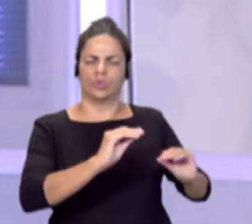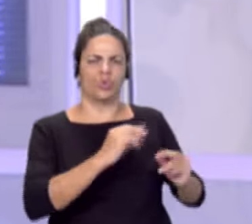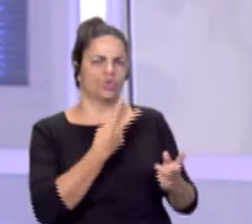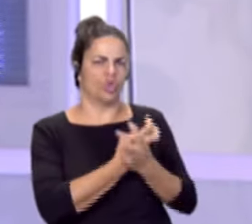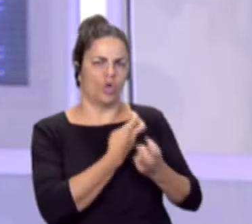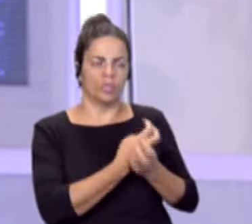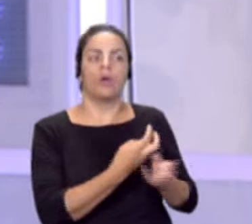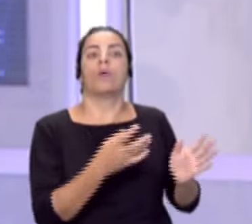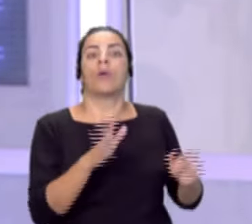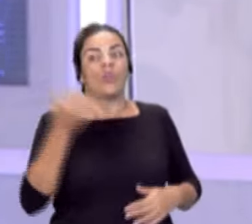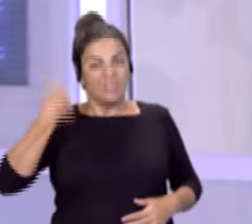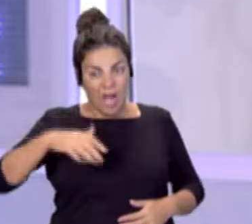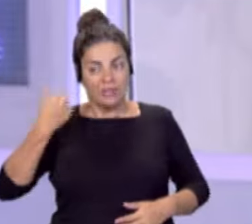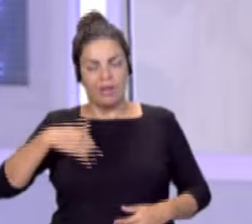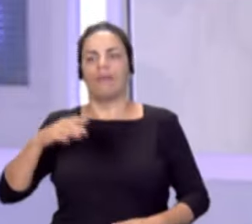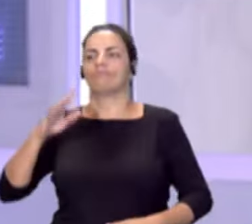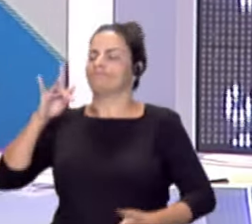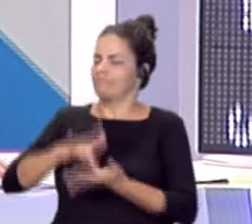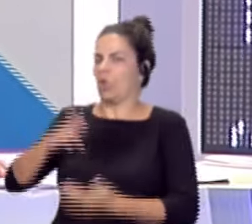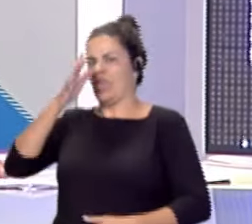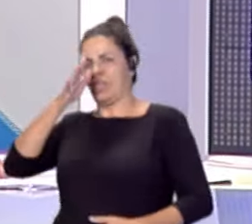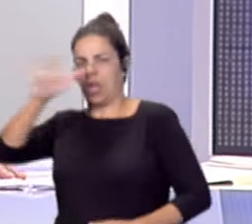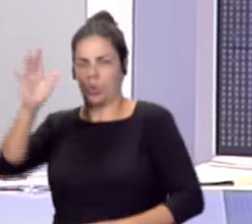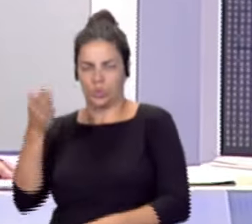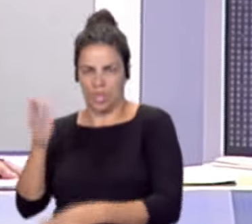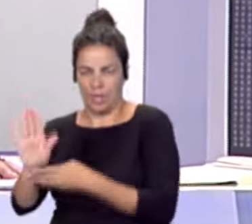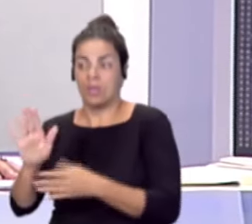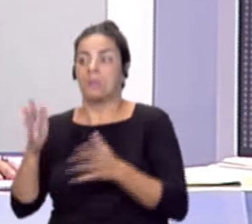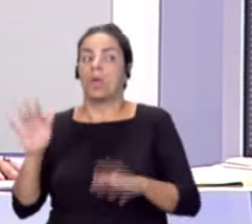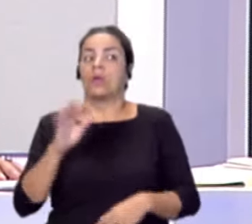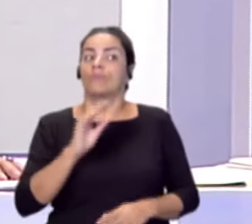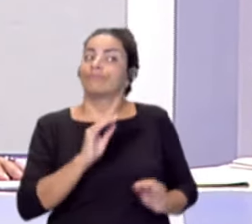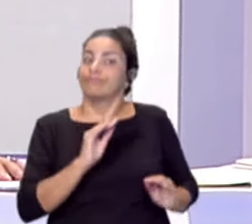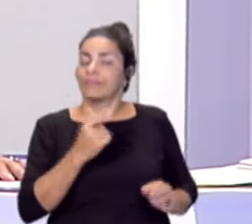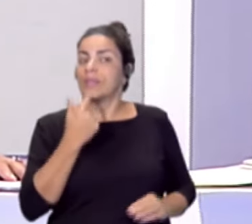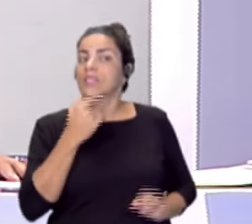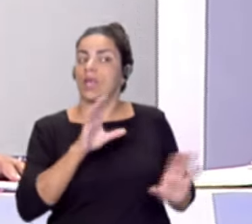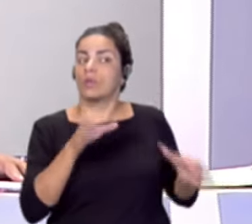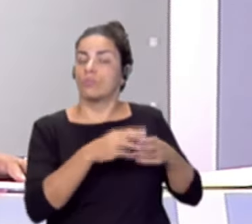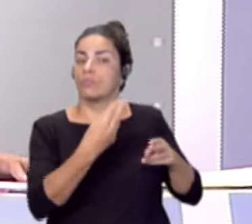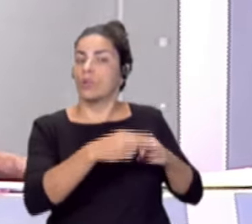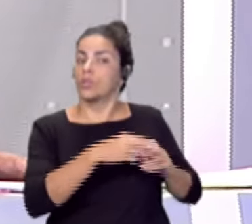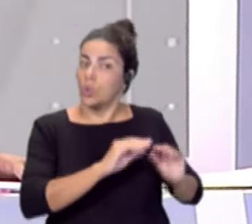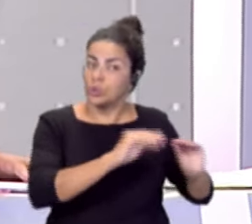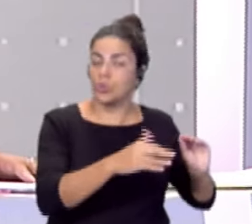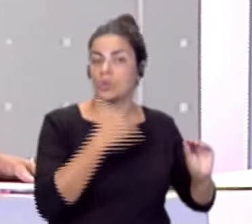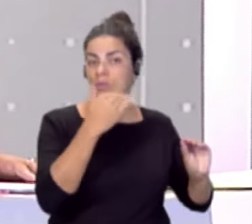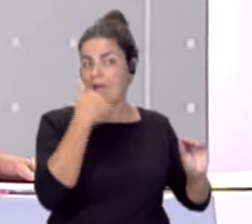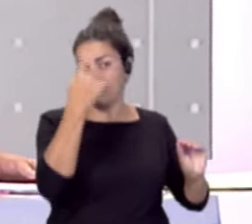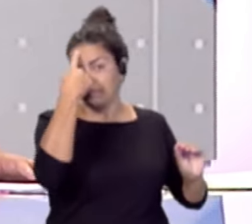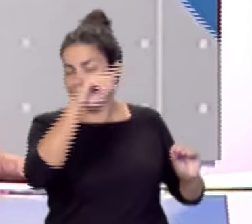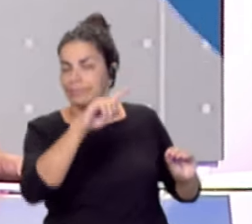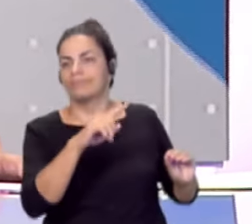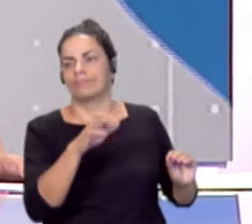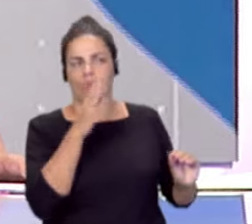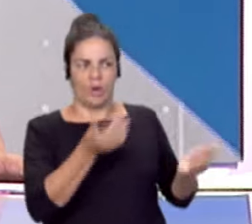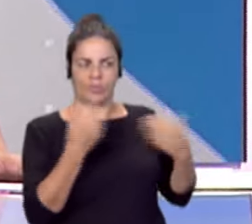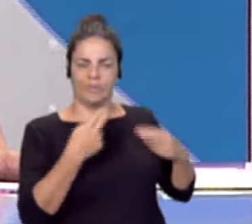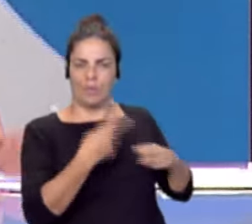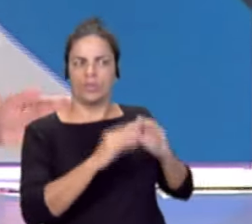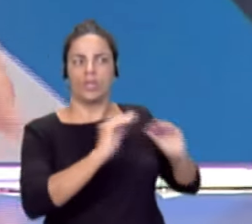también lo que se conocía o lo que de alguna forma dentro de su entorno del partido, que básicamente por la responsabilidad política, podían conocer y